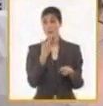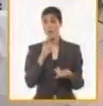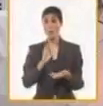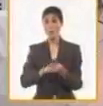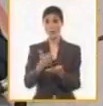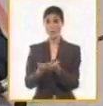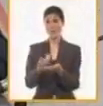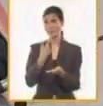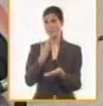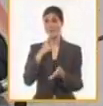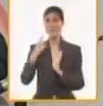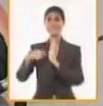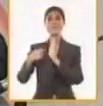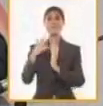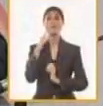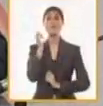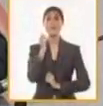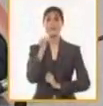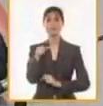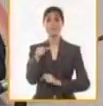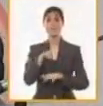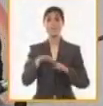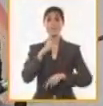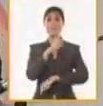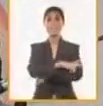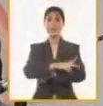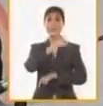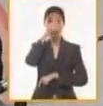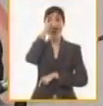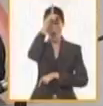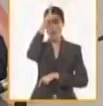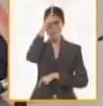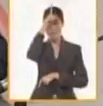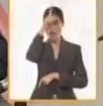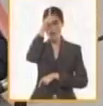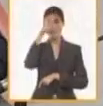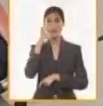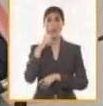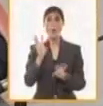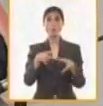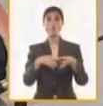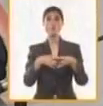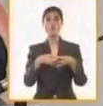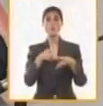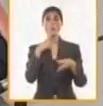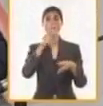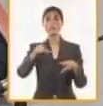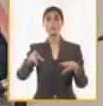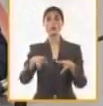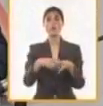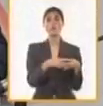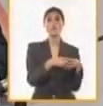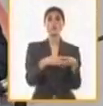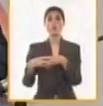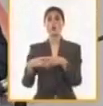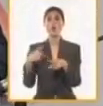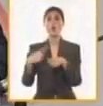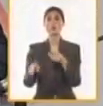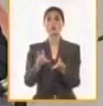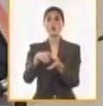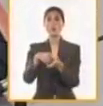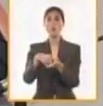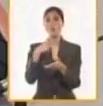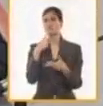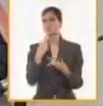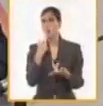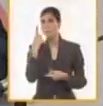siguiente reportaje, que es Alemania, el envío de tropas a Lituania, cómo se ha interpretado esto, y creo que es un buen